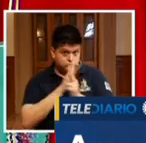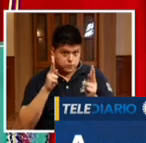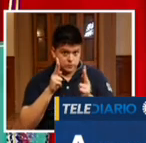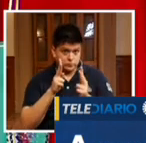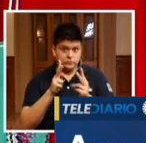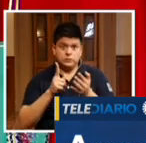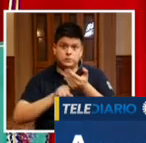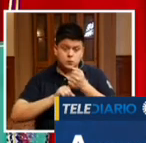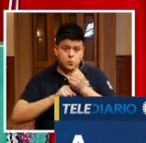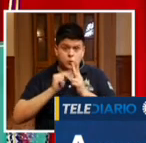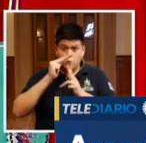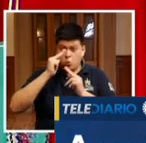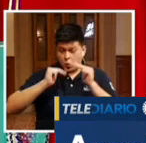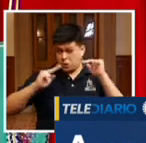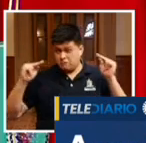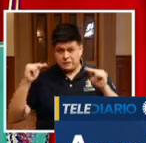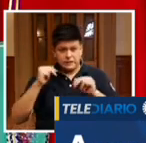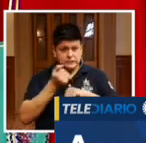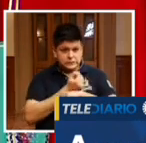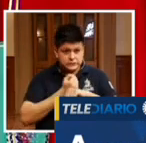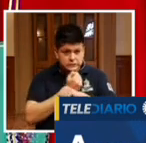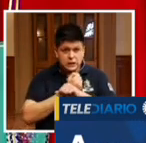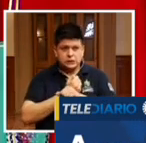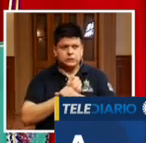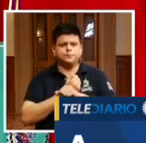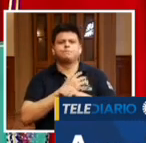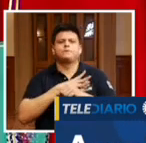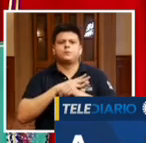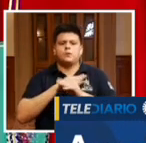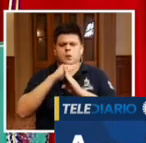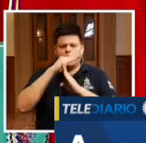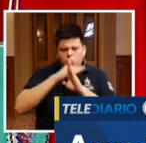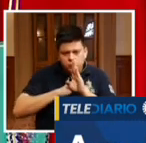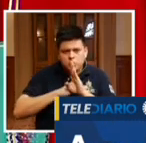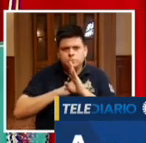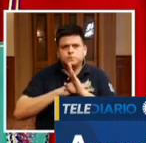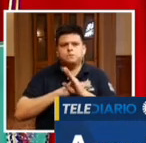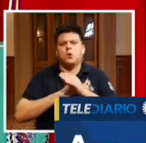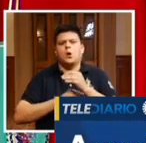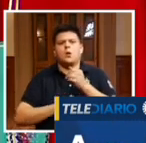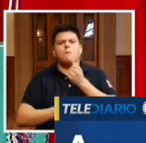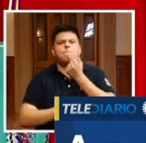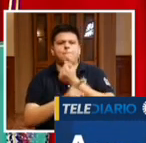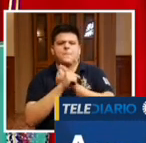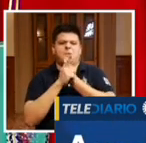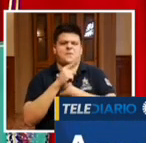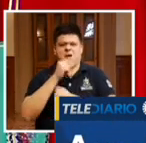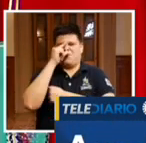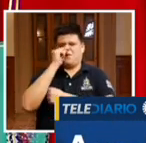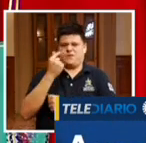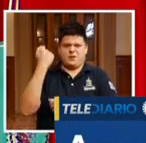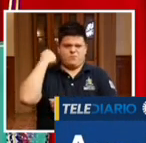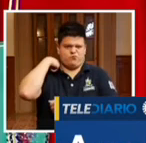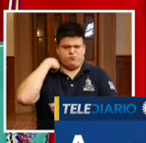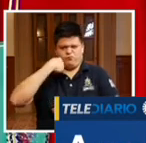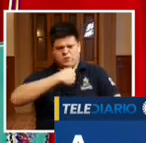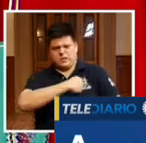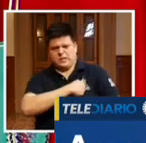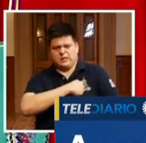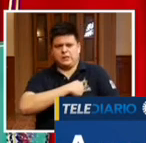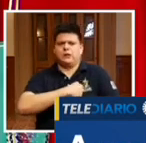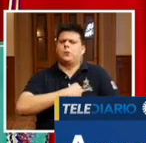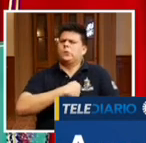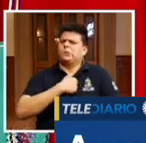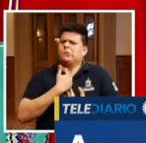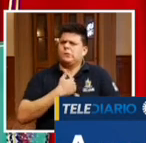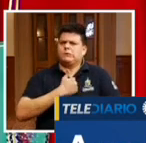sangre, sus pulmones y sus órganos van a empezar a sufrir. Y puede ser que a lo mejor ustedes digan, es